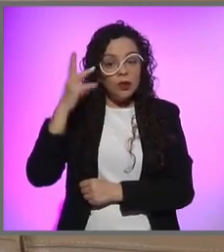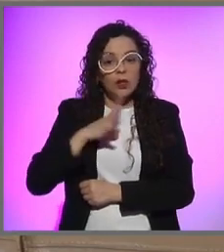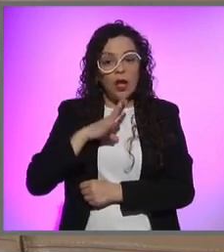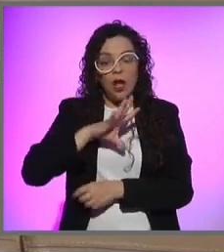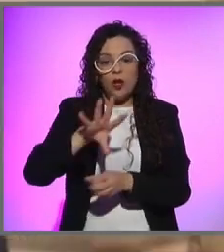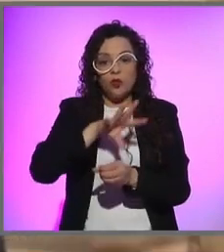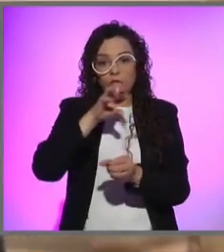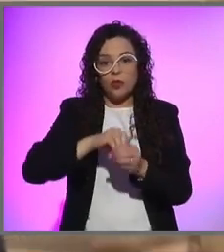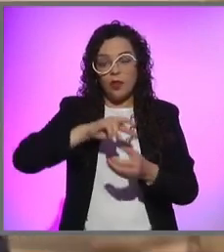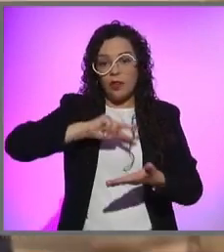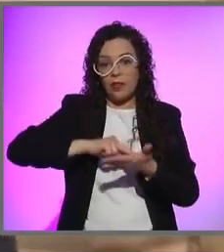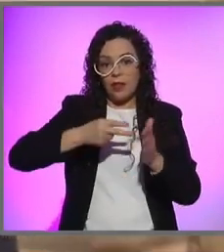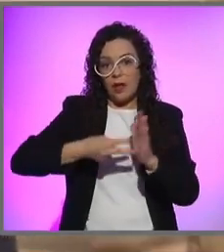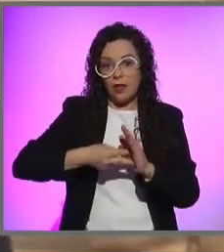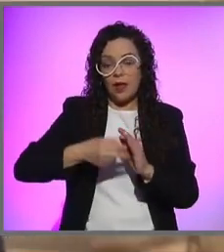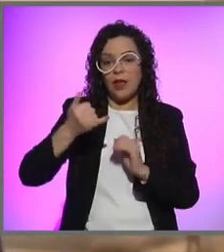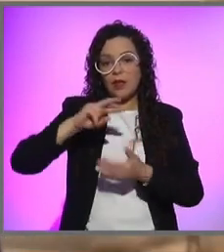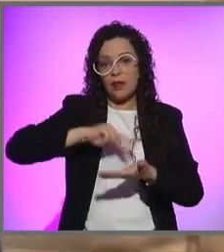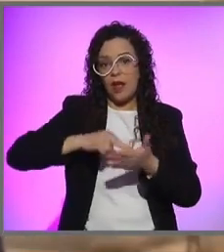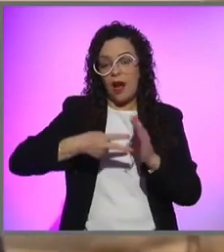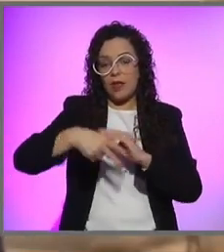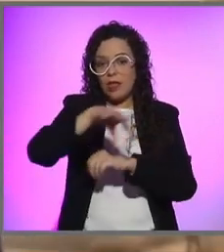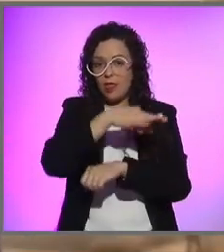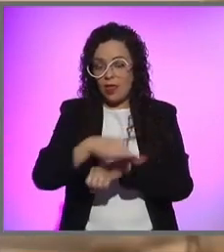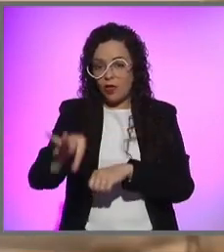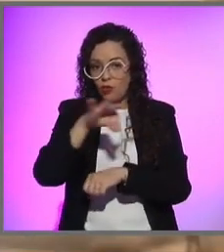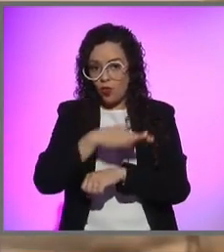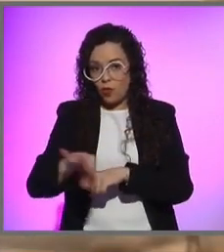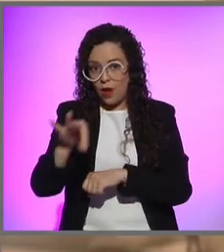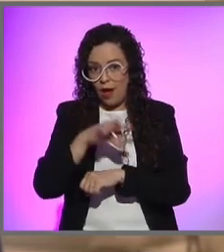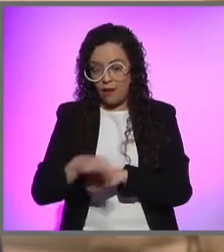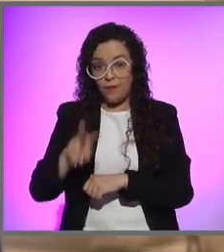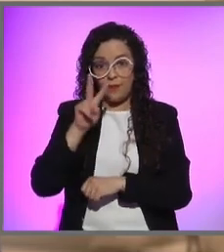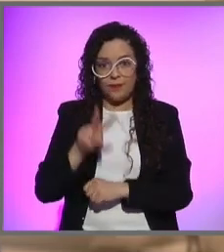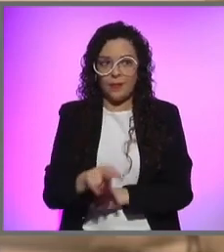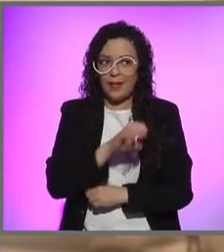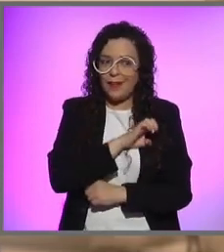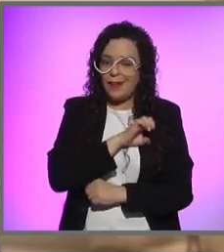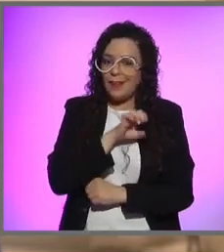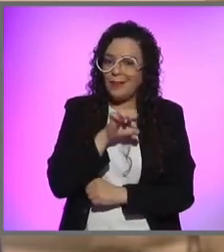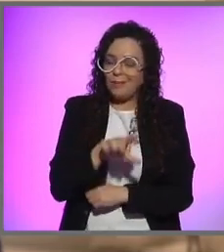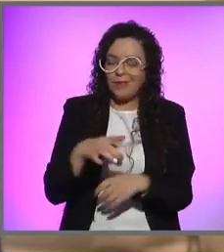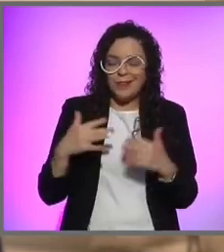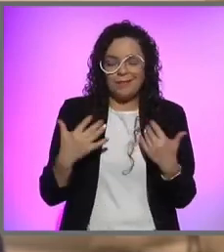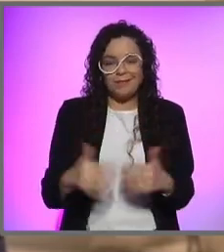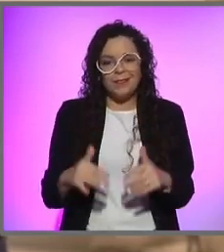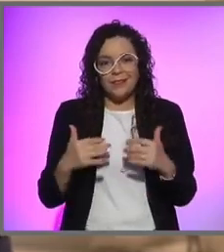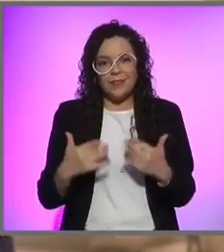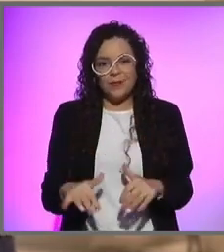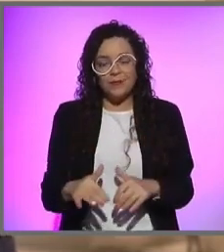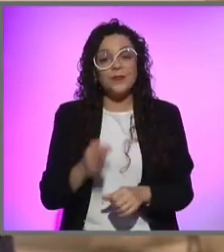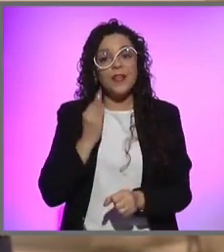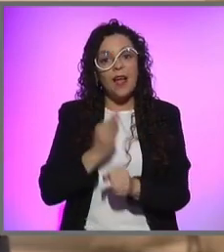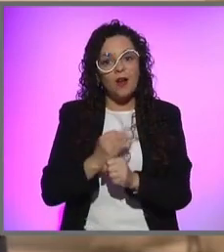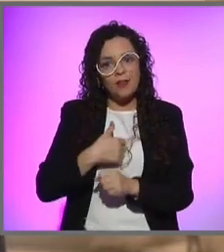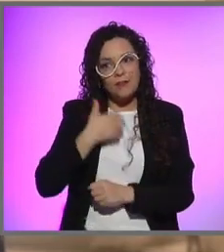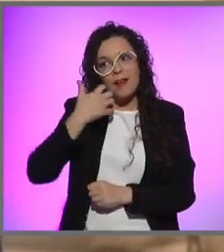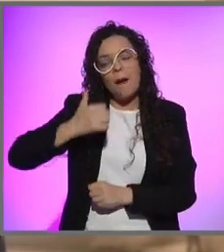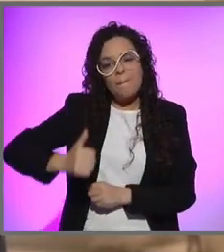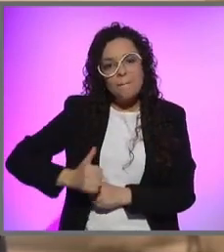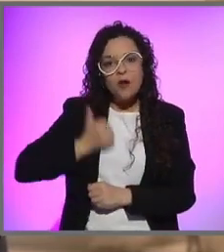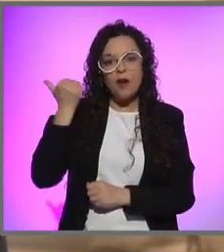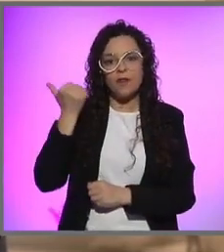y arquitecturas. Y entonces es una ocasión muy especial porque quiero aprovechar el momento también